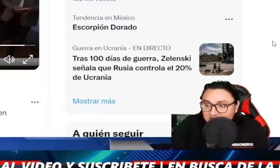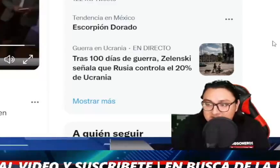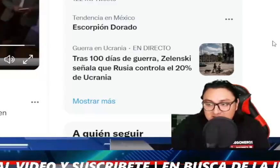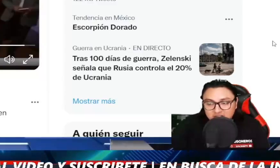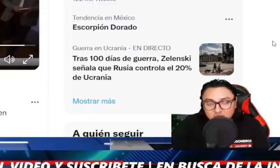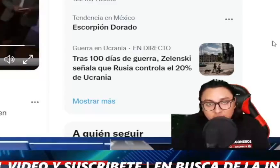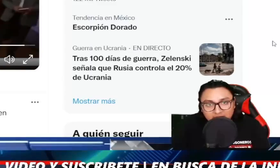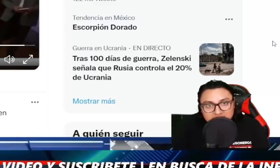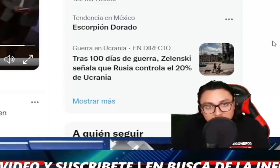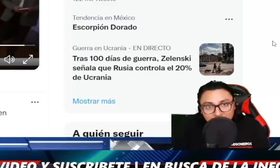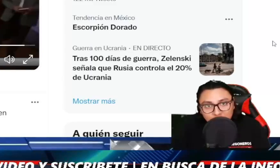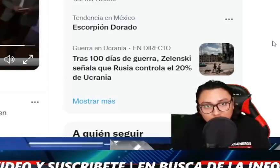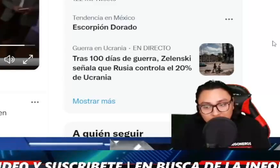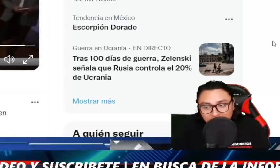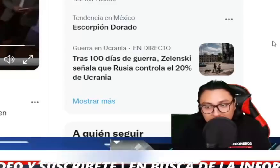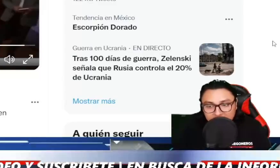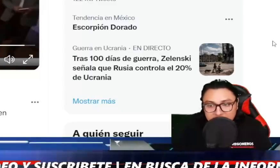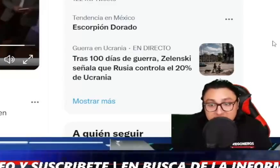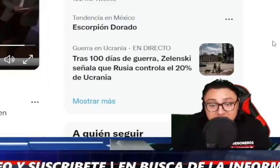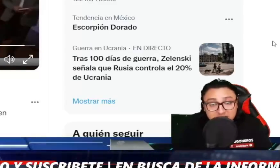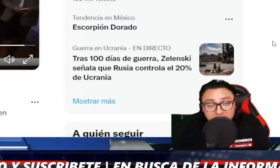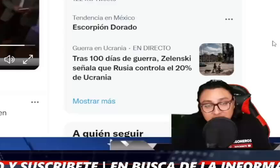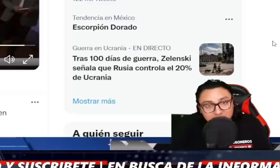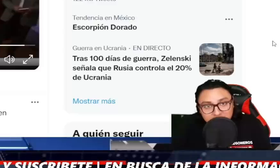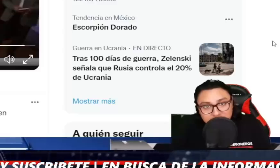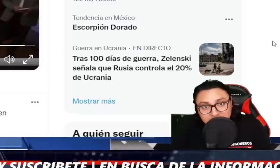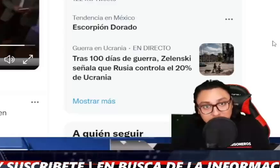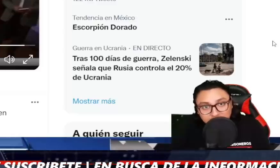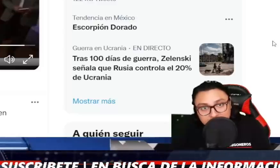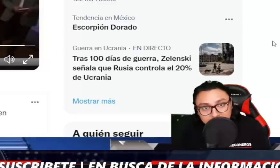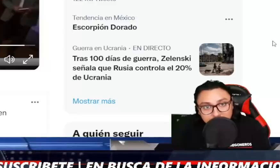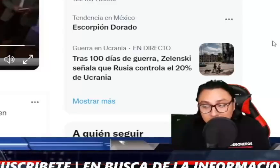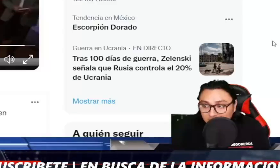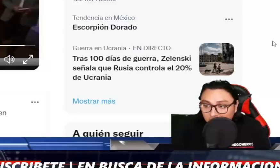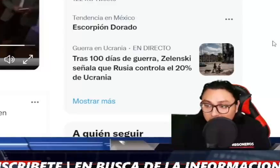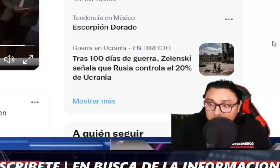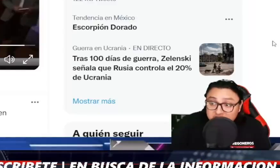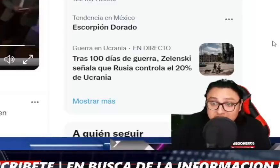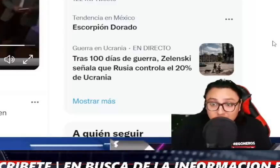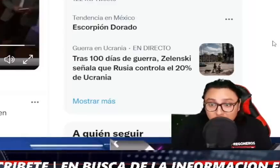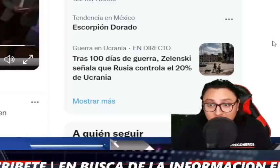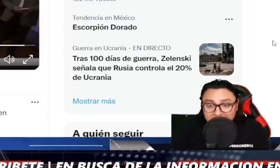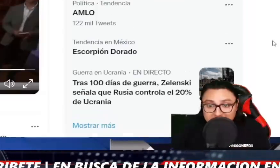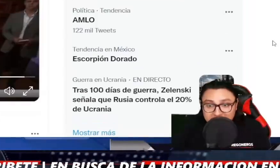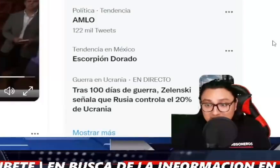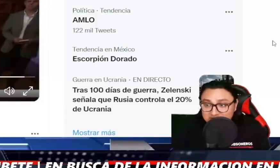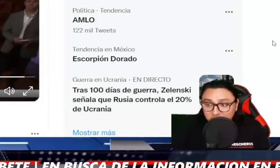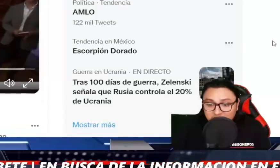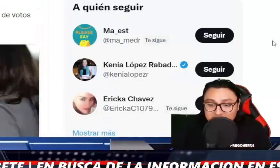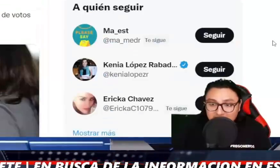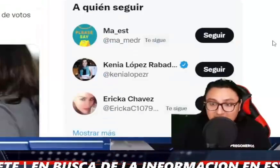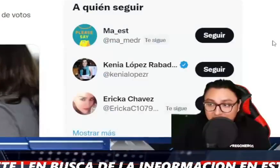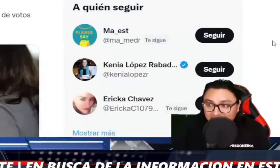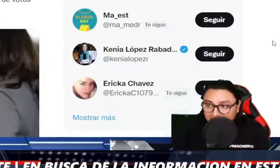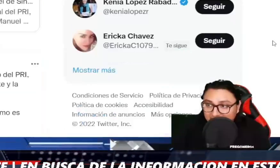Labastida, sin ninguna sola prueba, ella empieza a decir: ¿y qué vamos a hacer con esto? ¿Qué vamos a hacer como país si esto